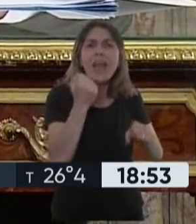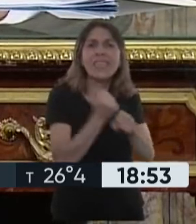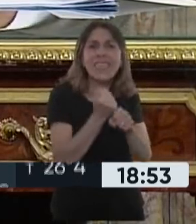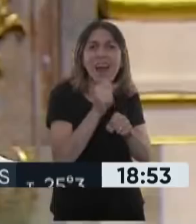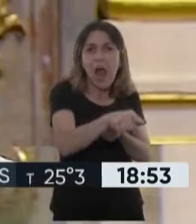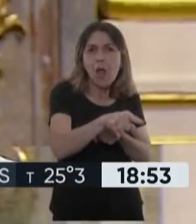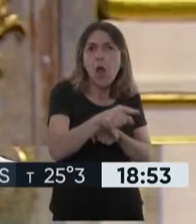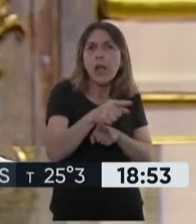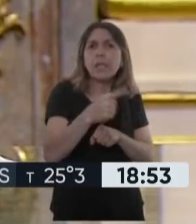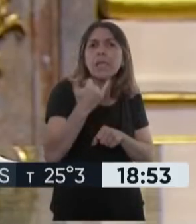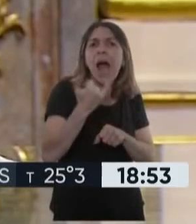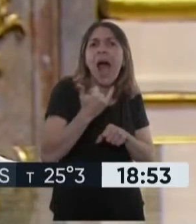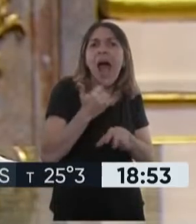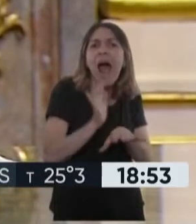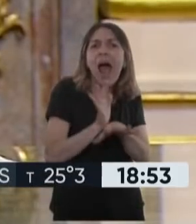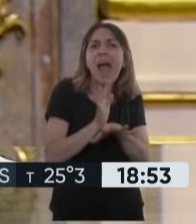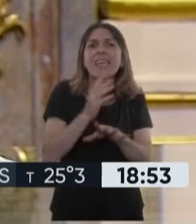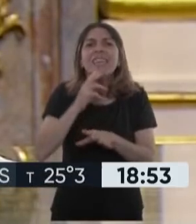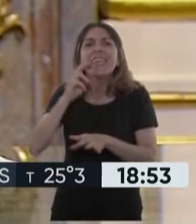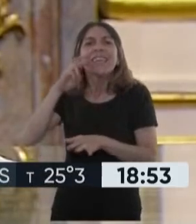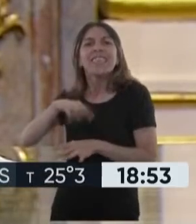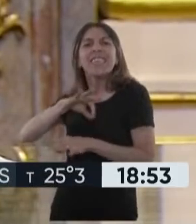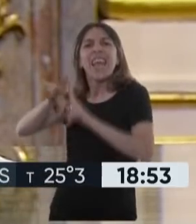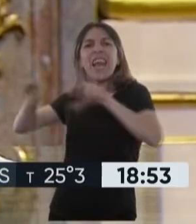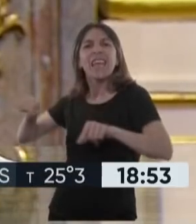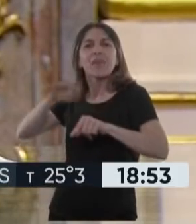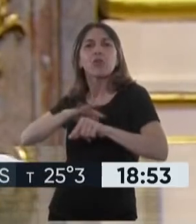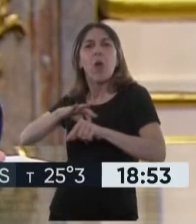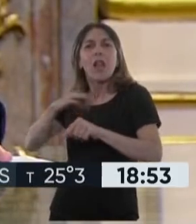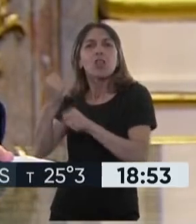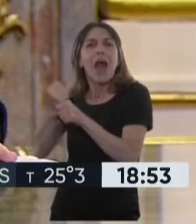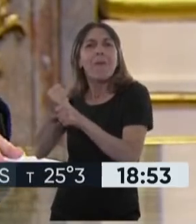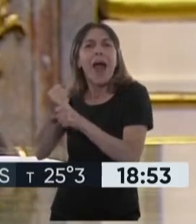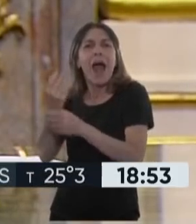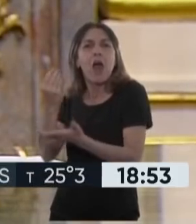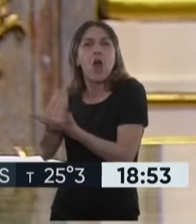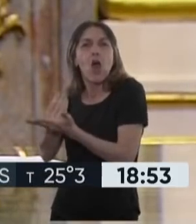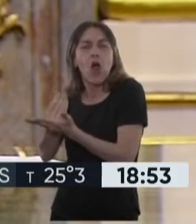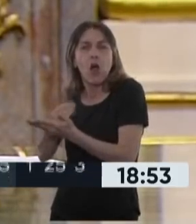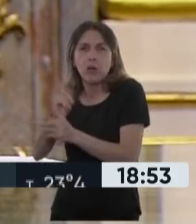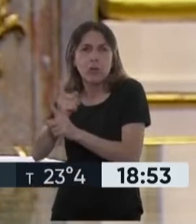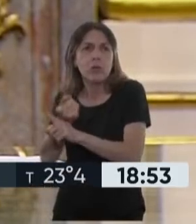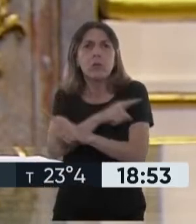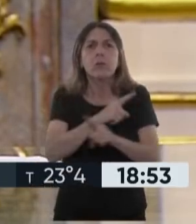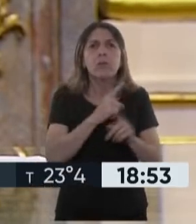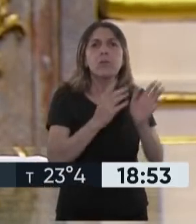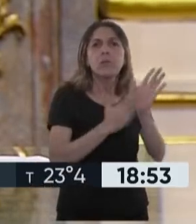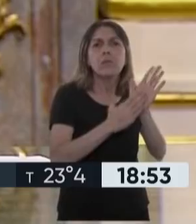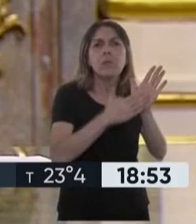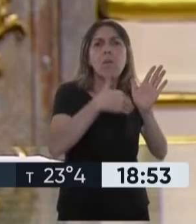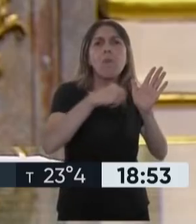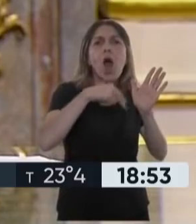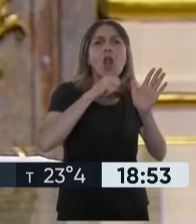perciben ingresos registrados, ingresos formales, que también va a incluir a